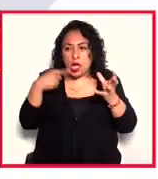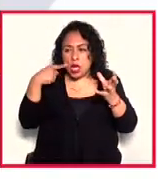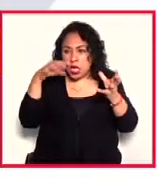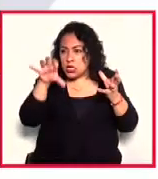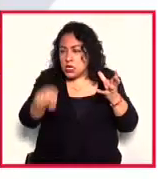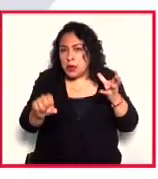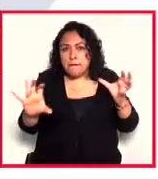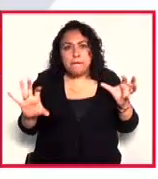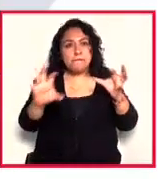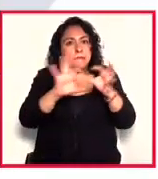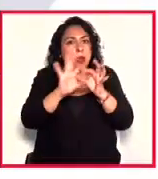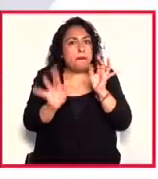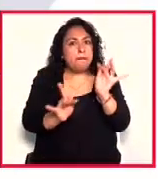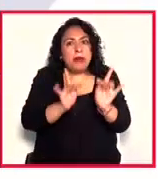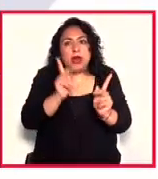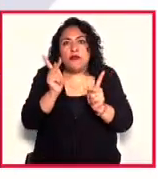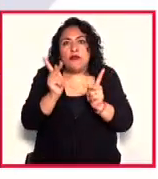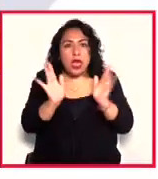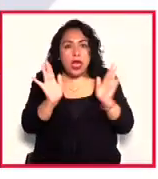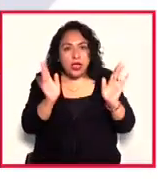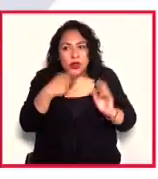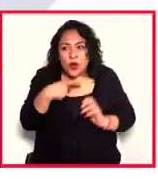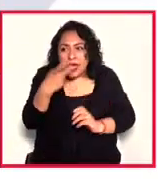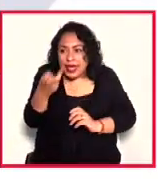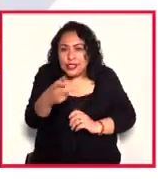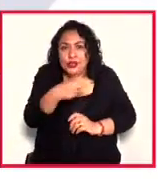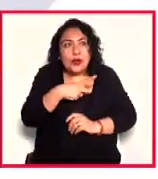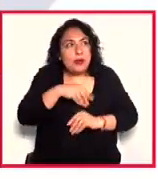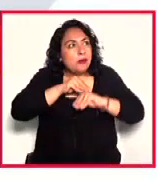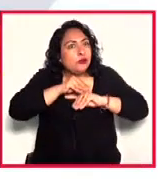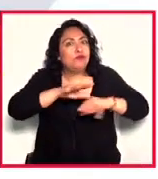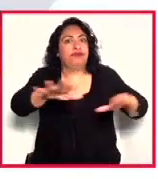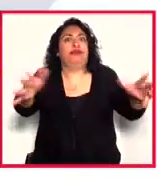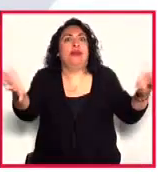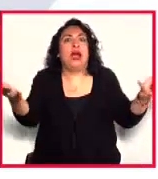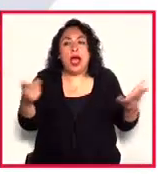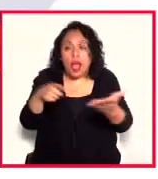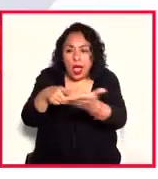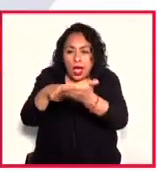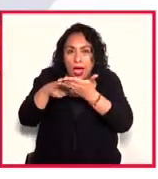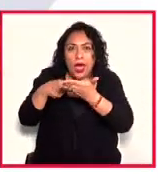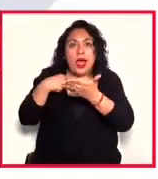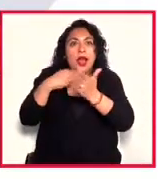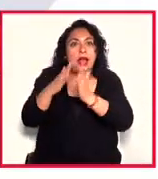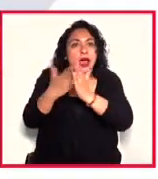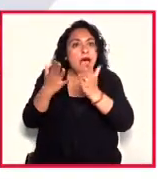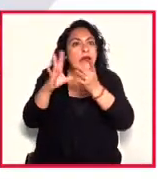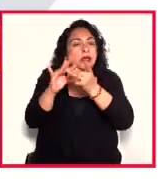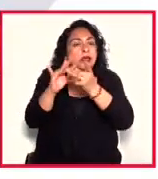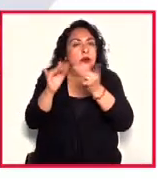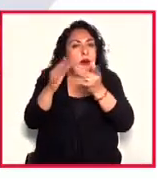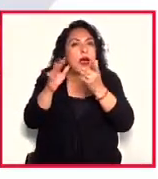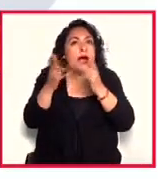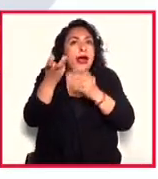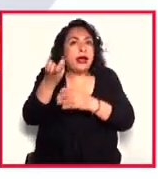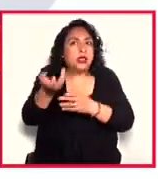esto es lo que hay que decir. ¿Cómo no me había dado cuenta que esta novela nos estaba hablando de esta forma desde hace tanto